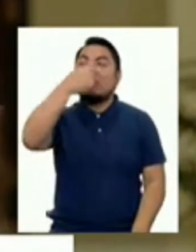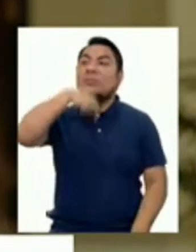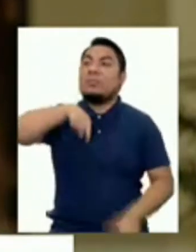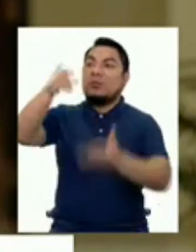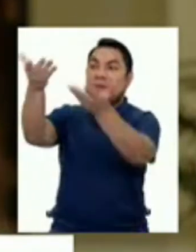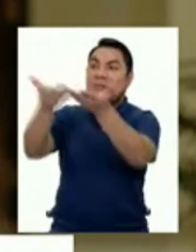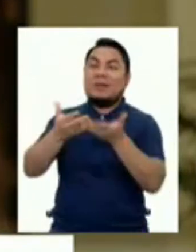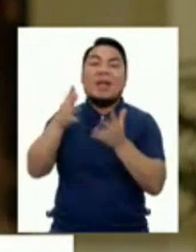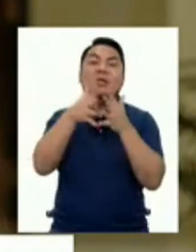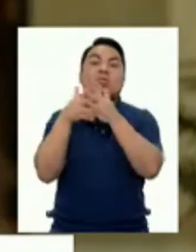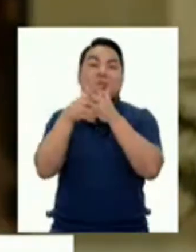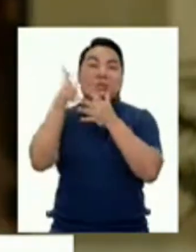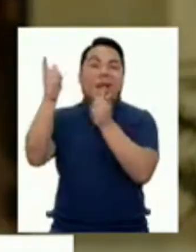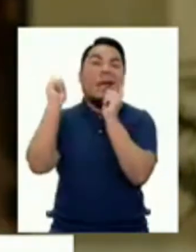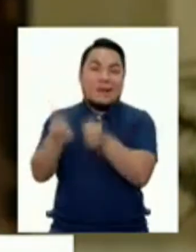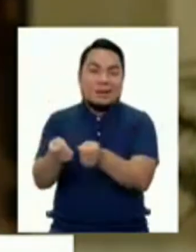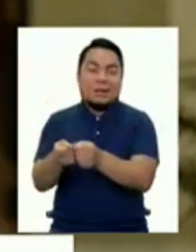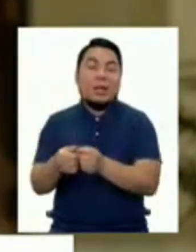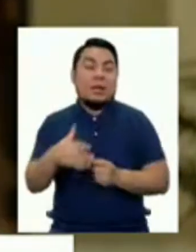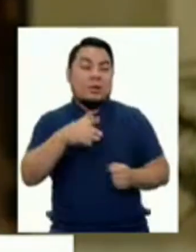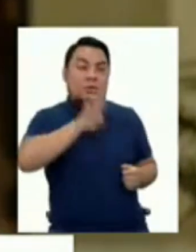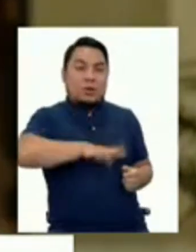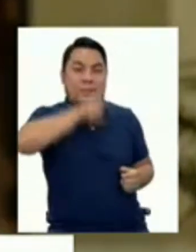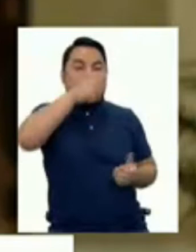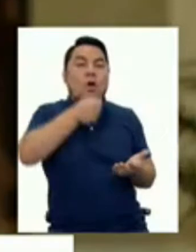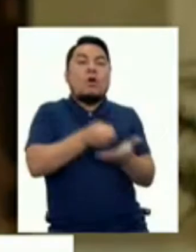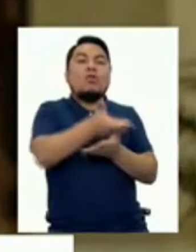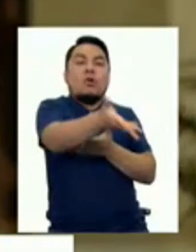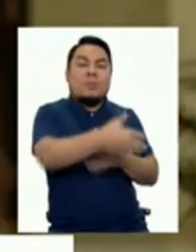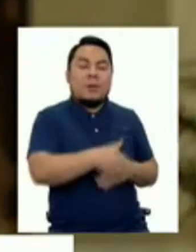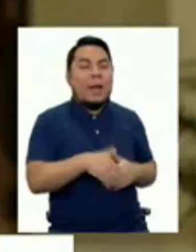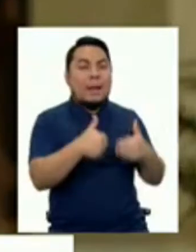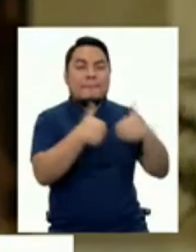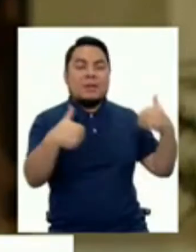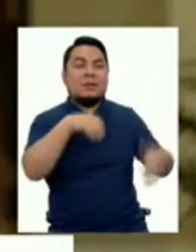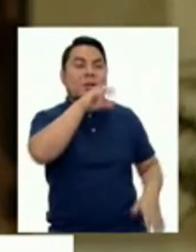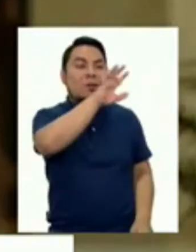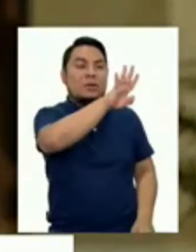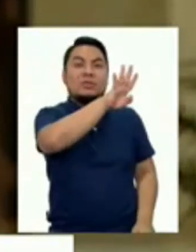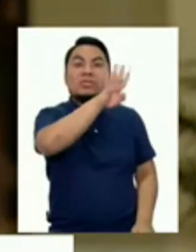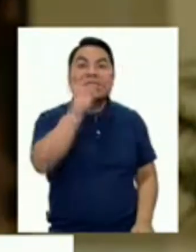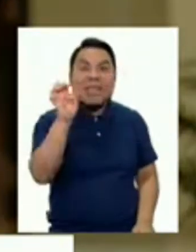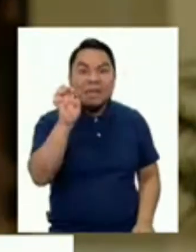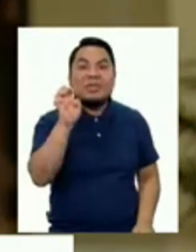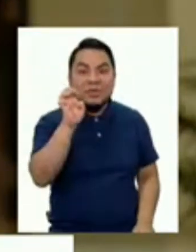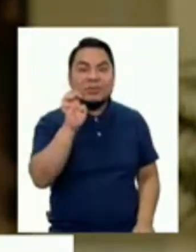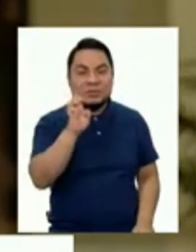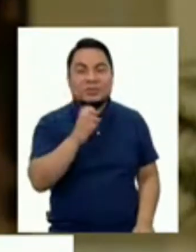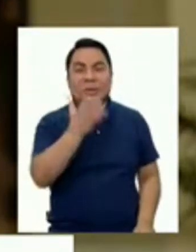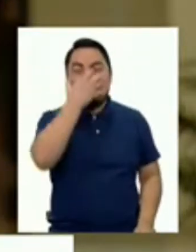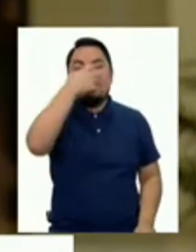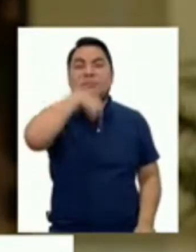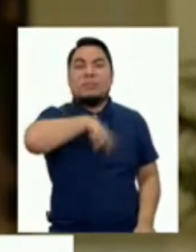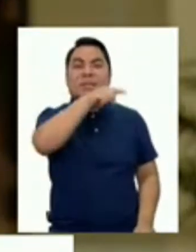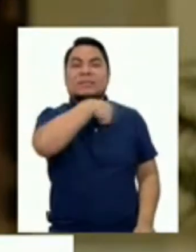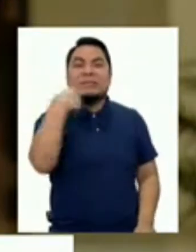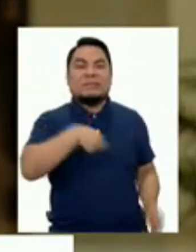de Estados Unidos y 400 ventiladores mecánicos provenientes de China.